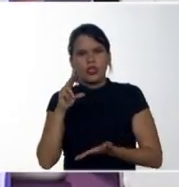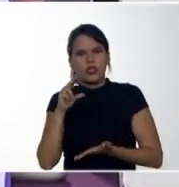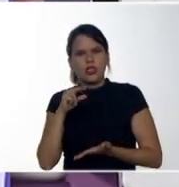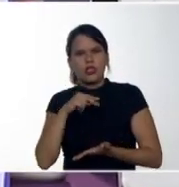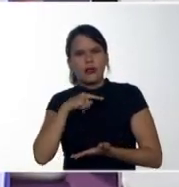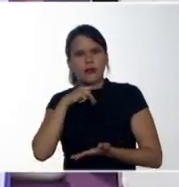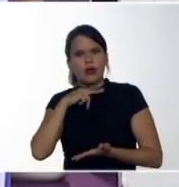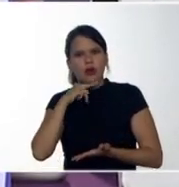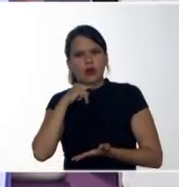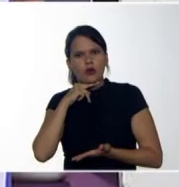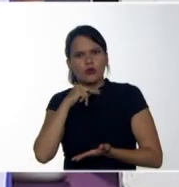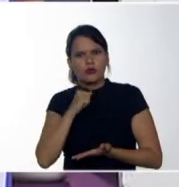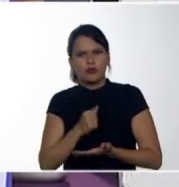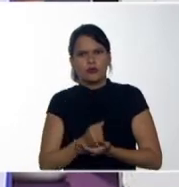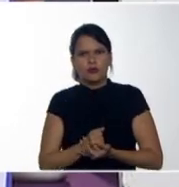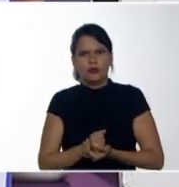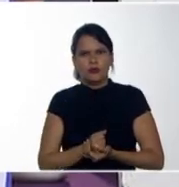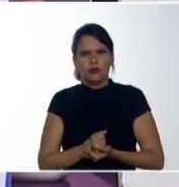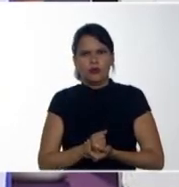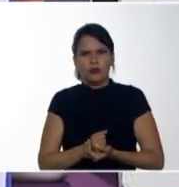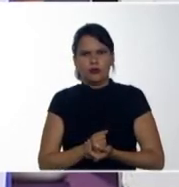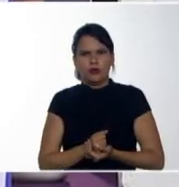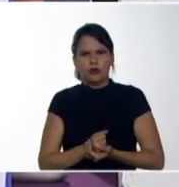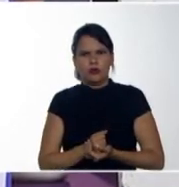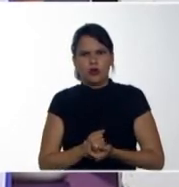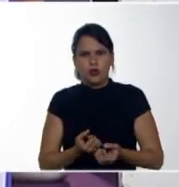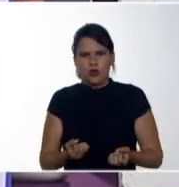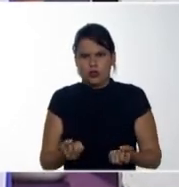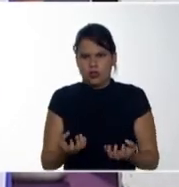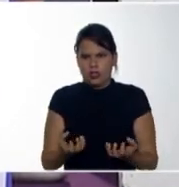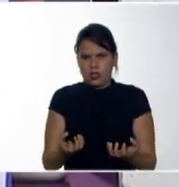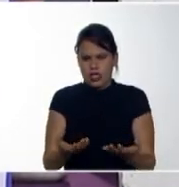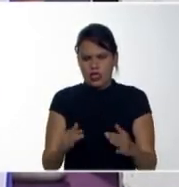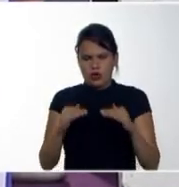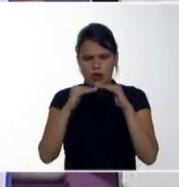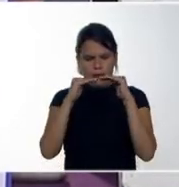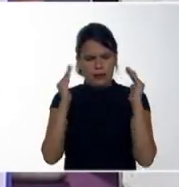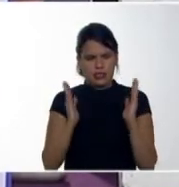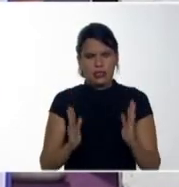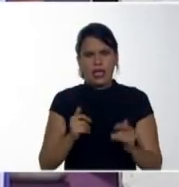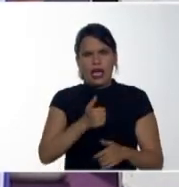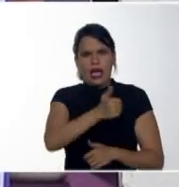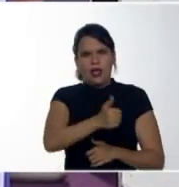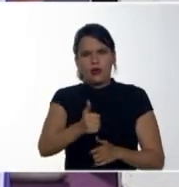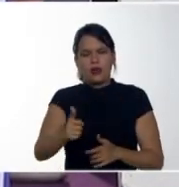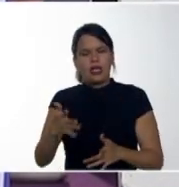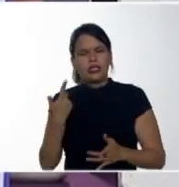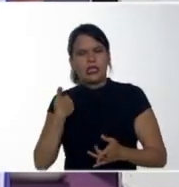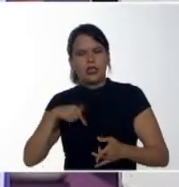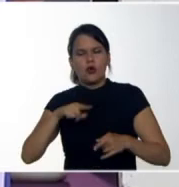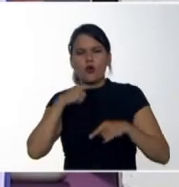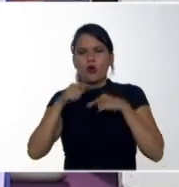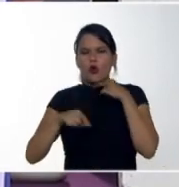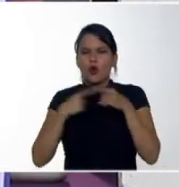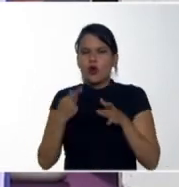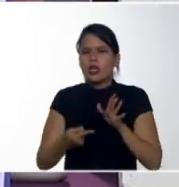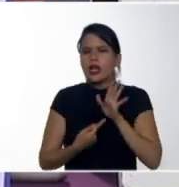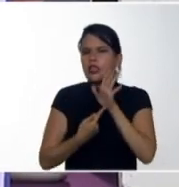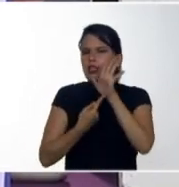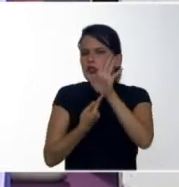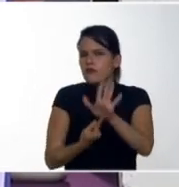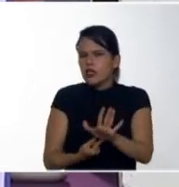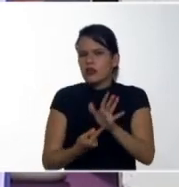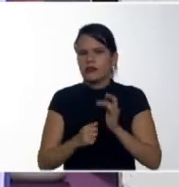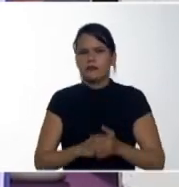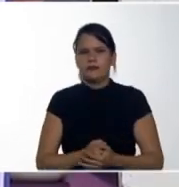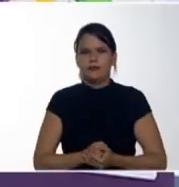al igual que lo que corresponde a las llanuras, las mesetas, cada una de ellas tiene un color que las